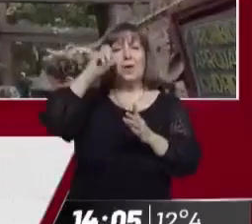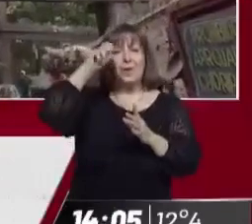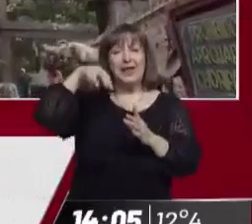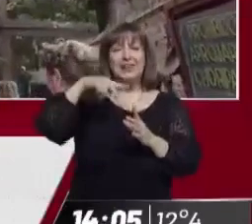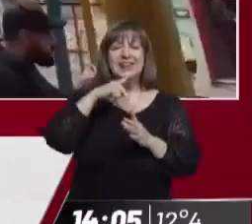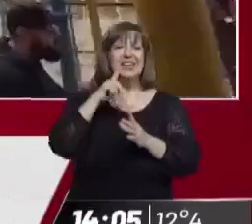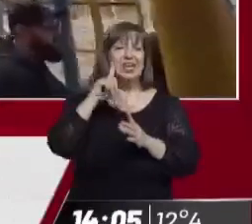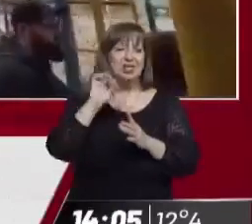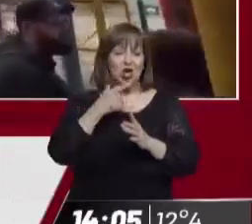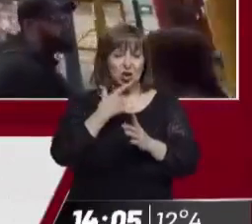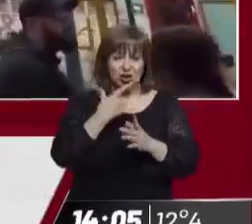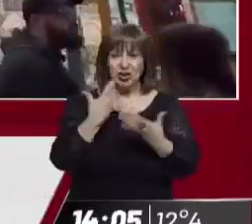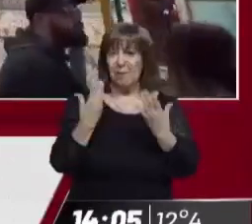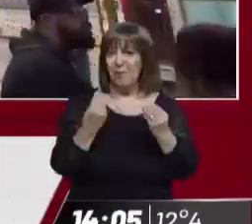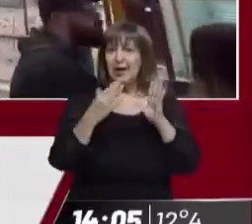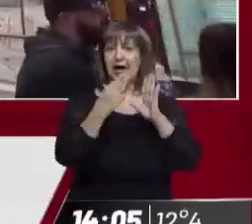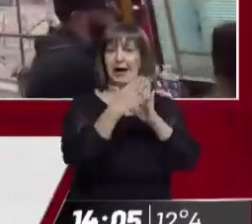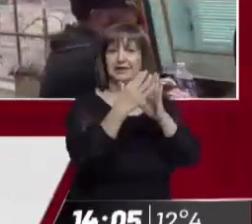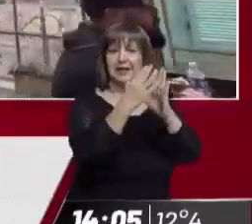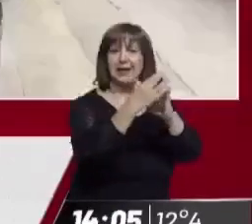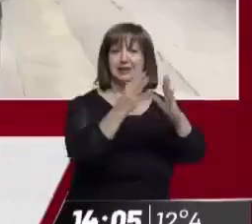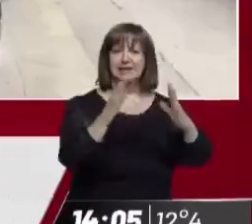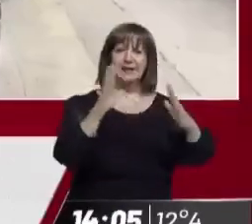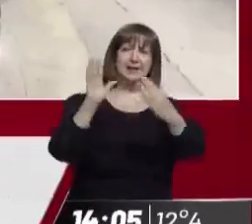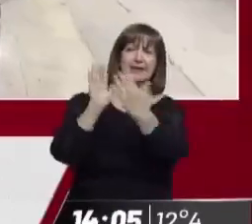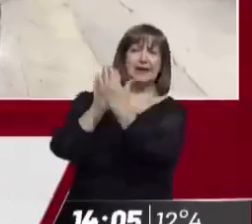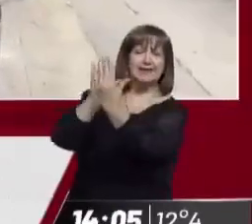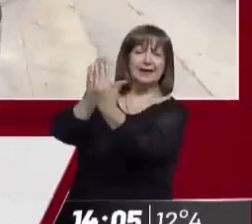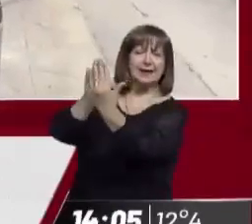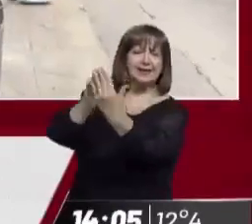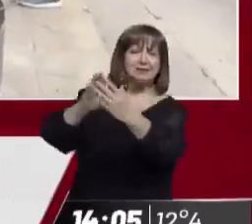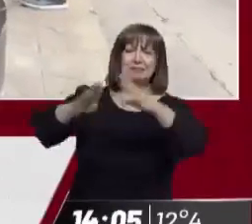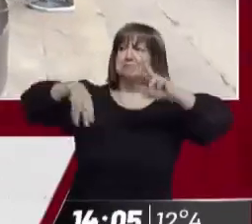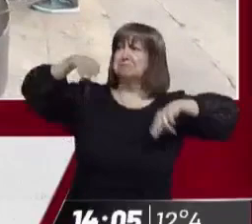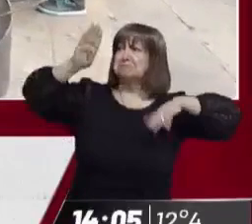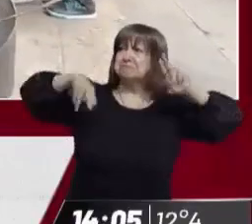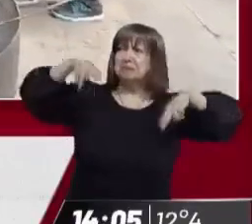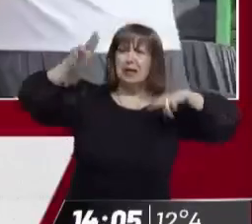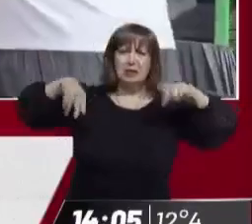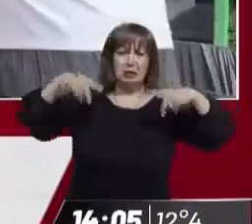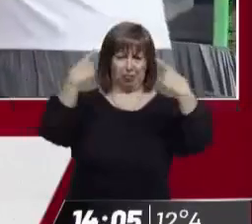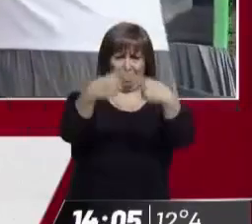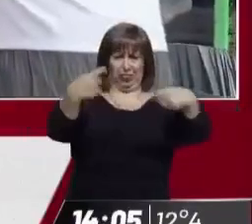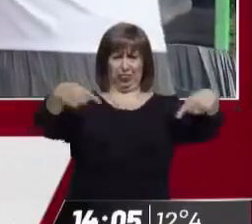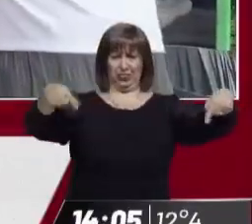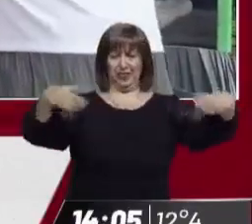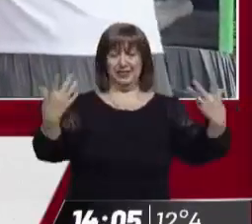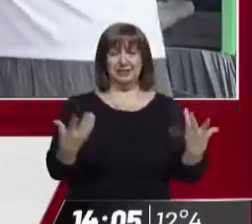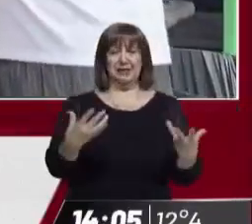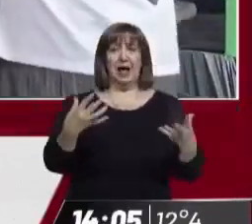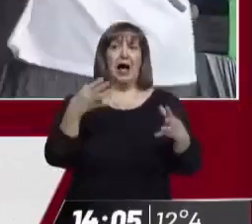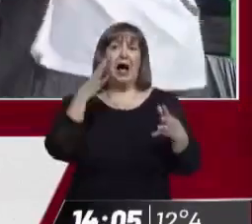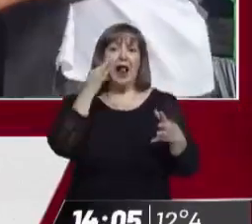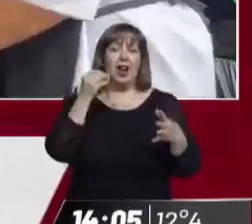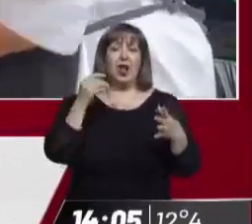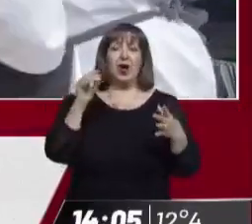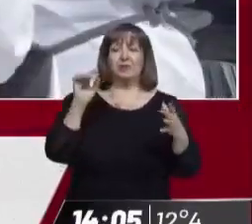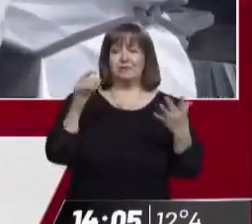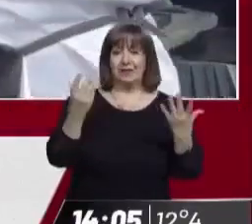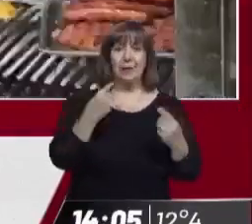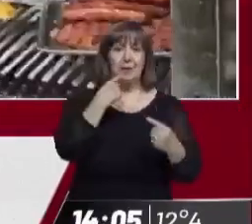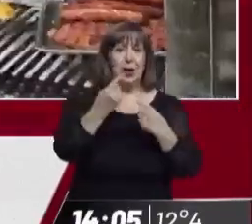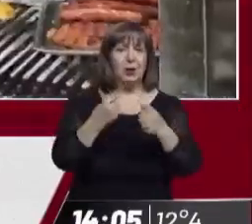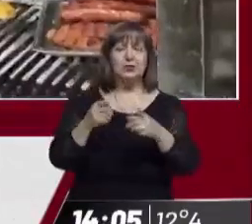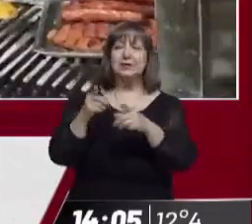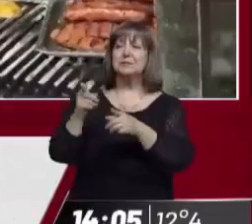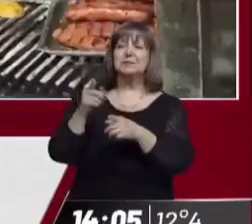Contanos de qué se trata este lugar y por qué es tan pintoresco, tan llamativo, con tanto detalle. Bueno, este es